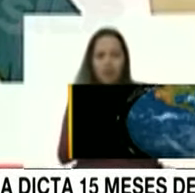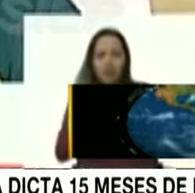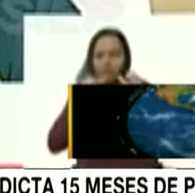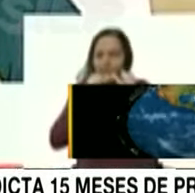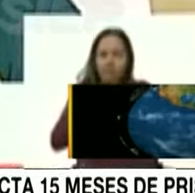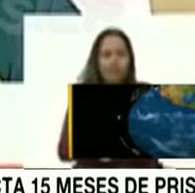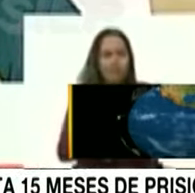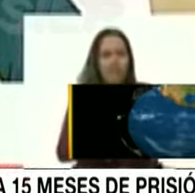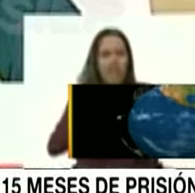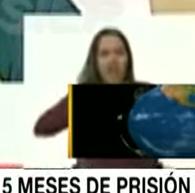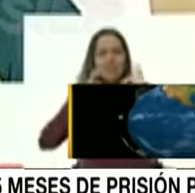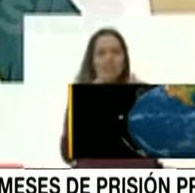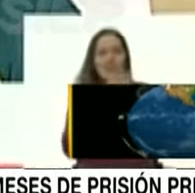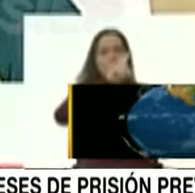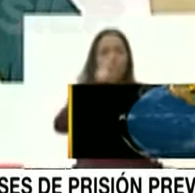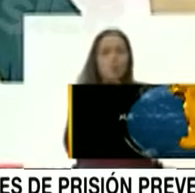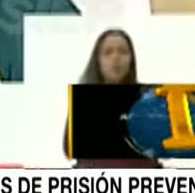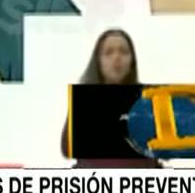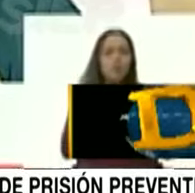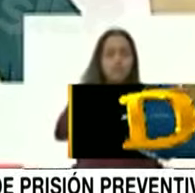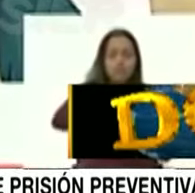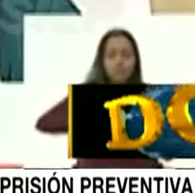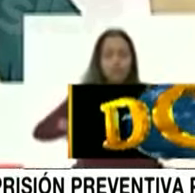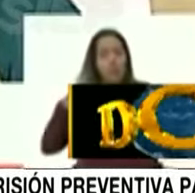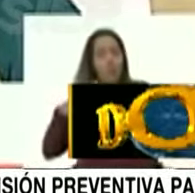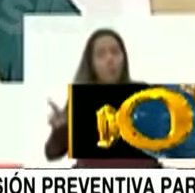permanentemente a familias enteras desplazadas?